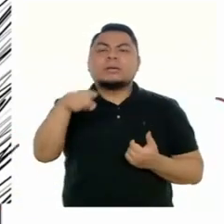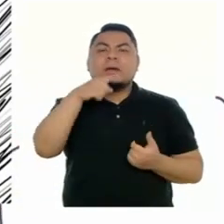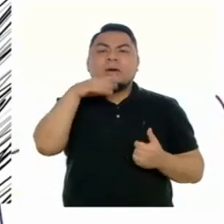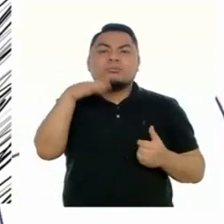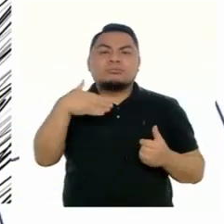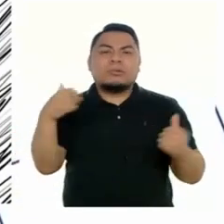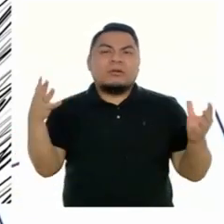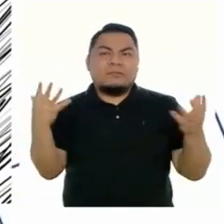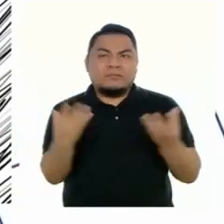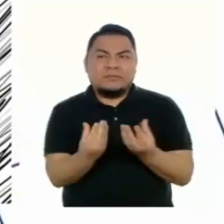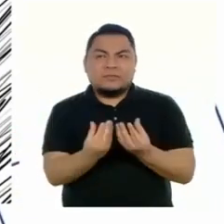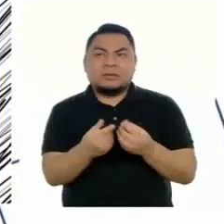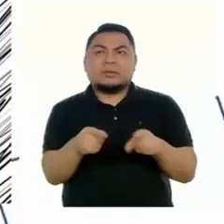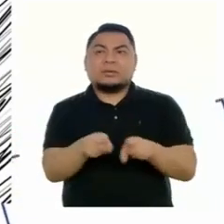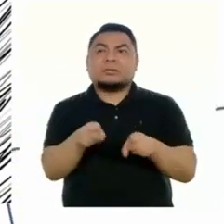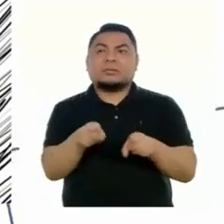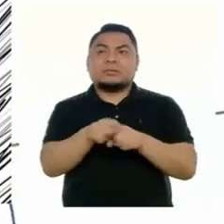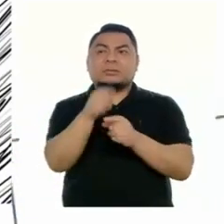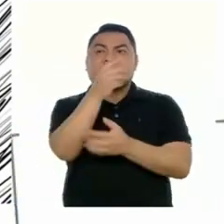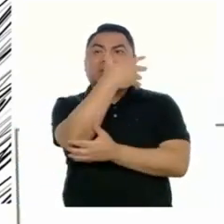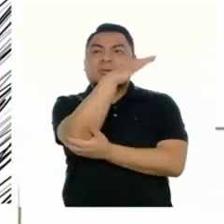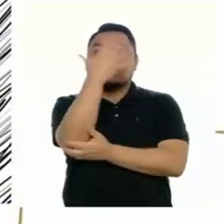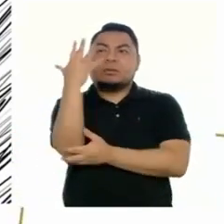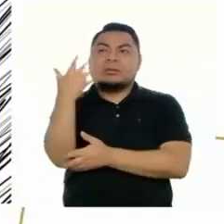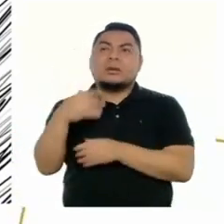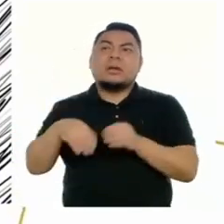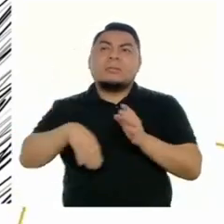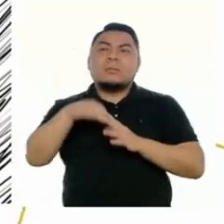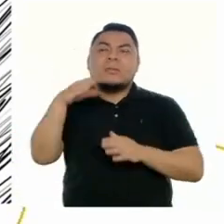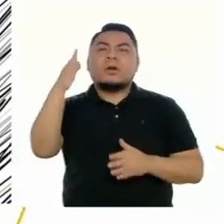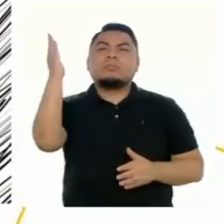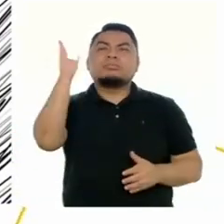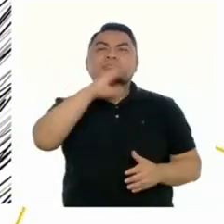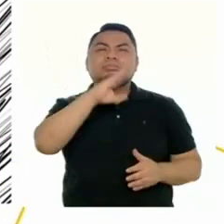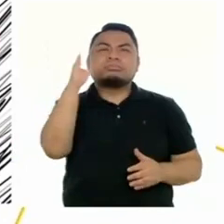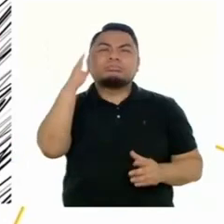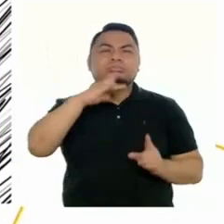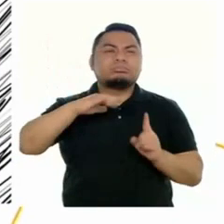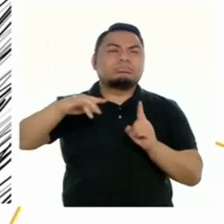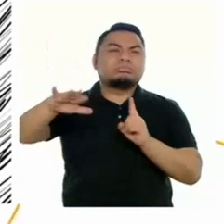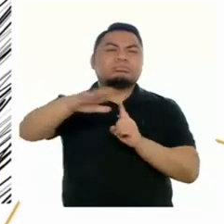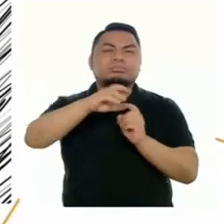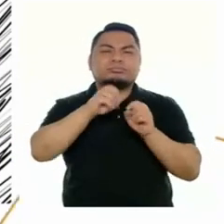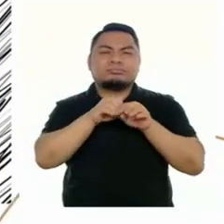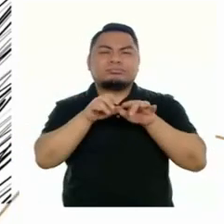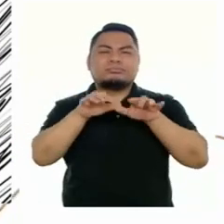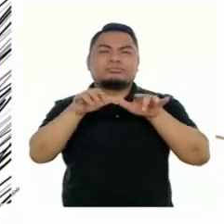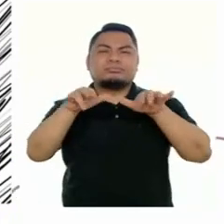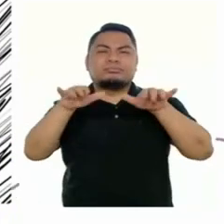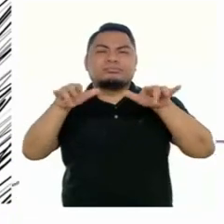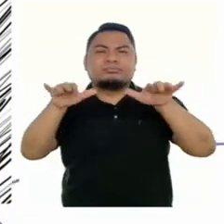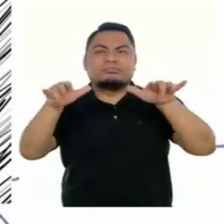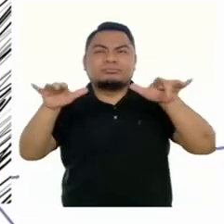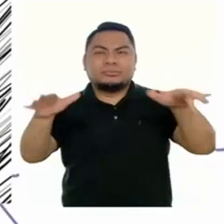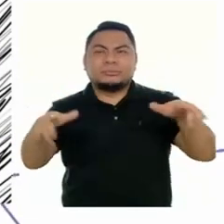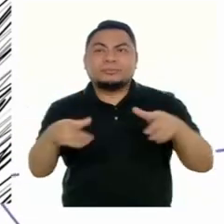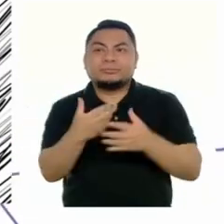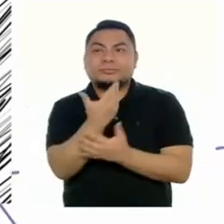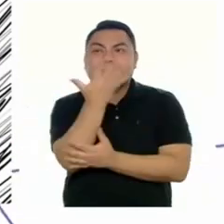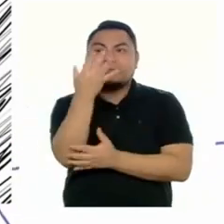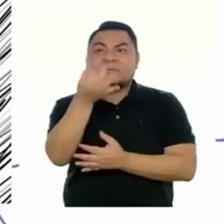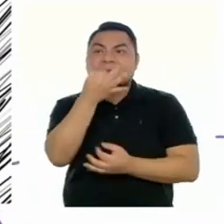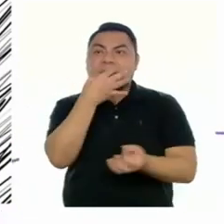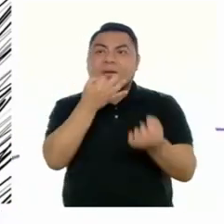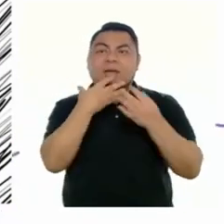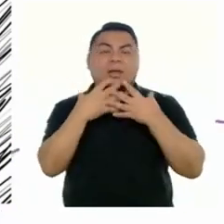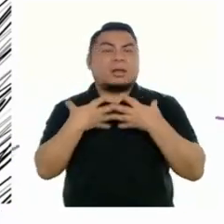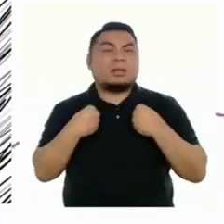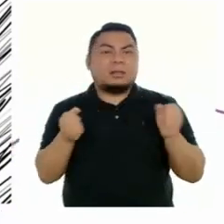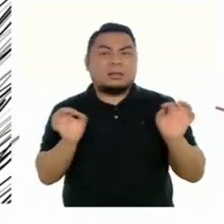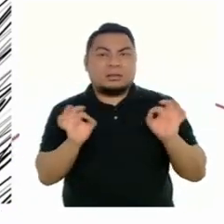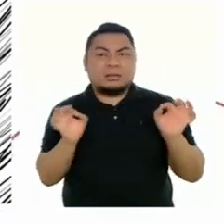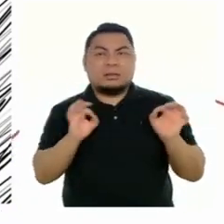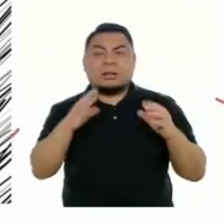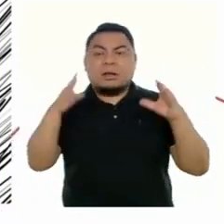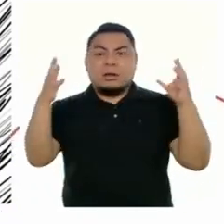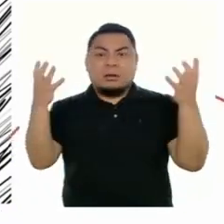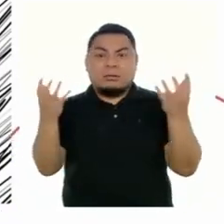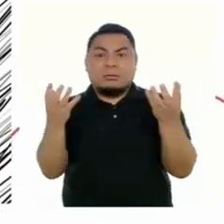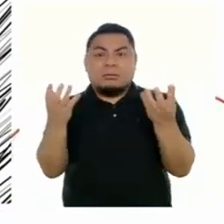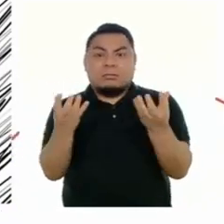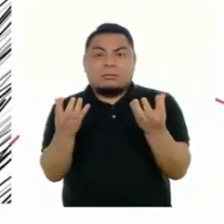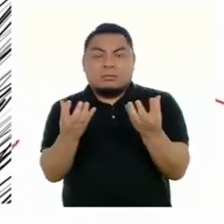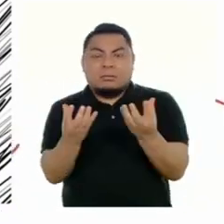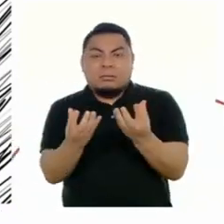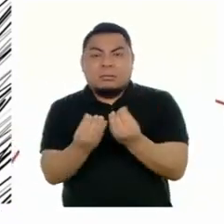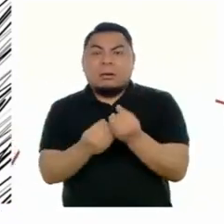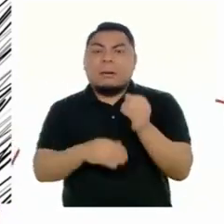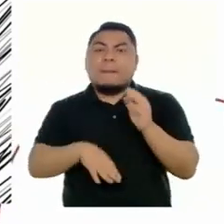menos bosques, mayor cantidad de CO2 en la atmósfera. A menos bosques, menos plantas medicinales. A menos